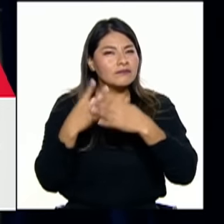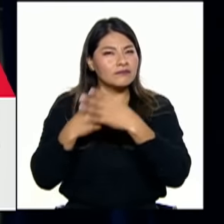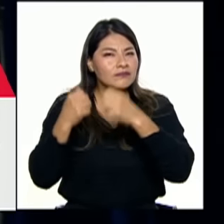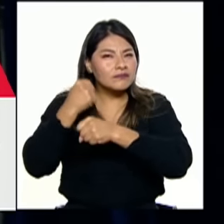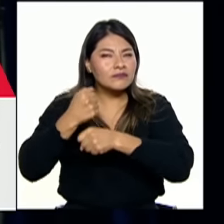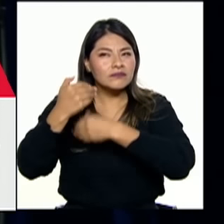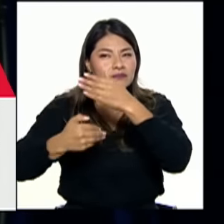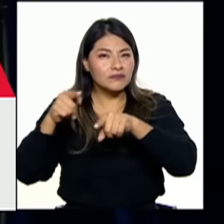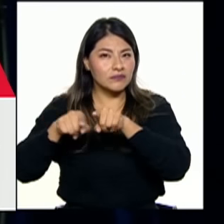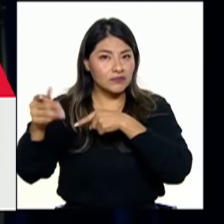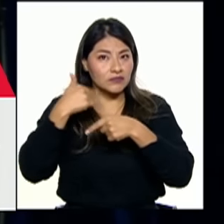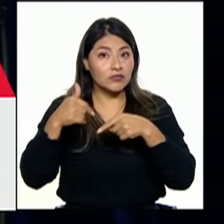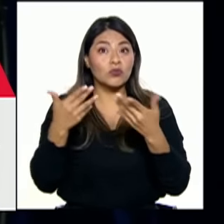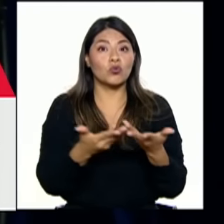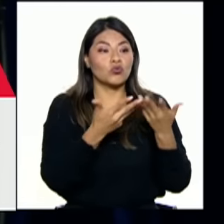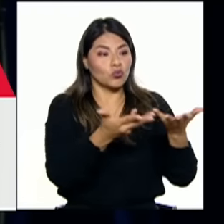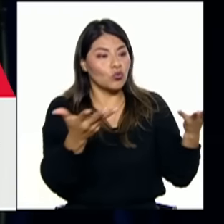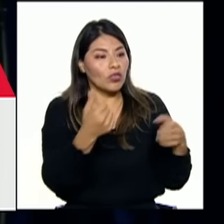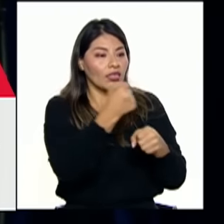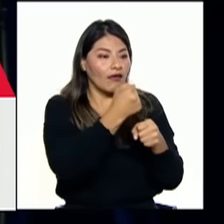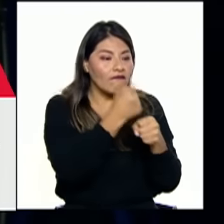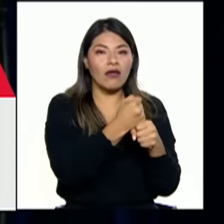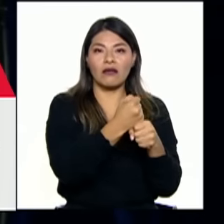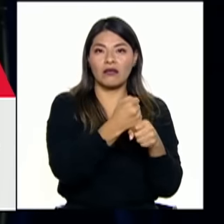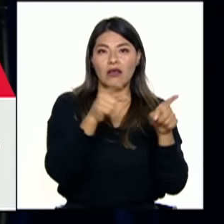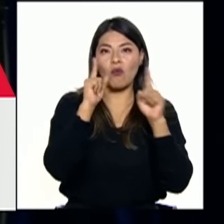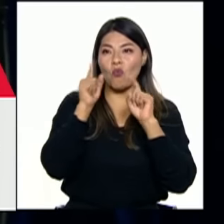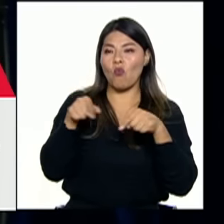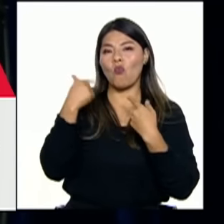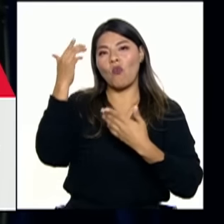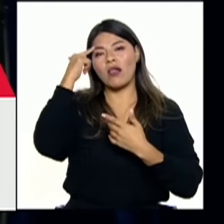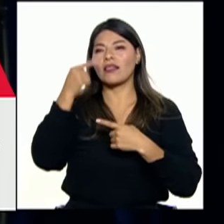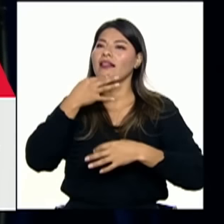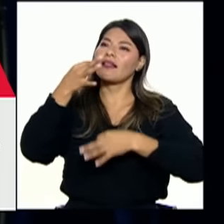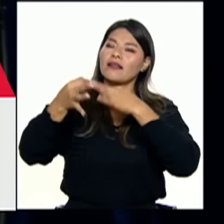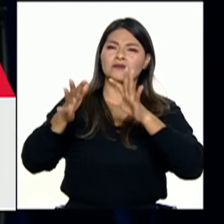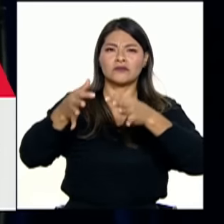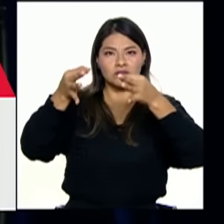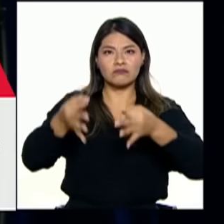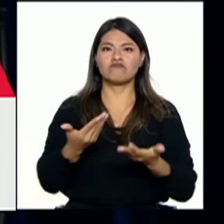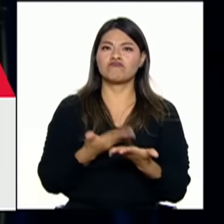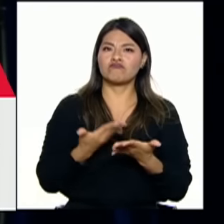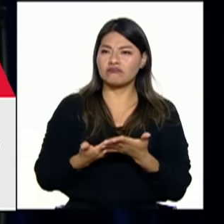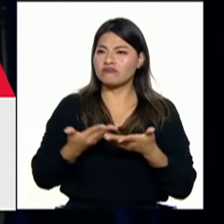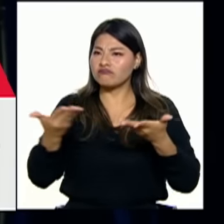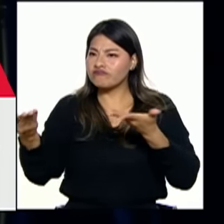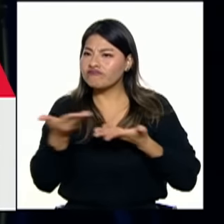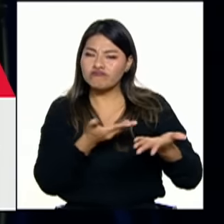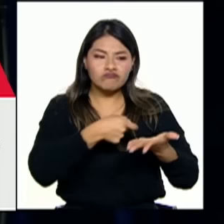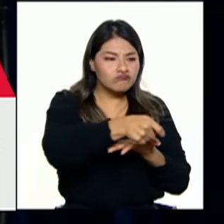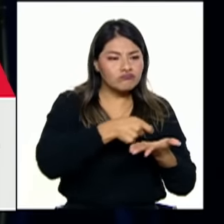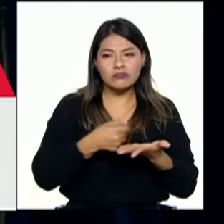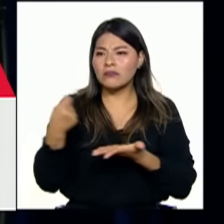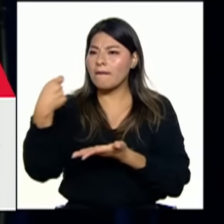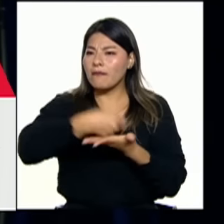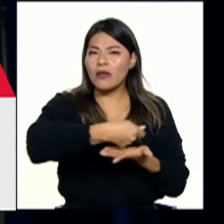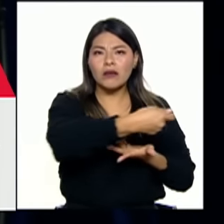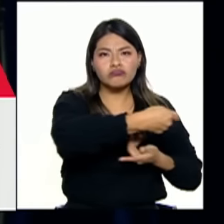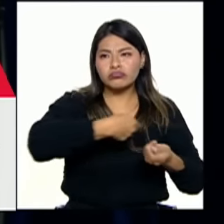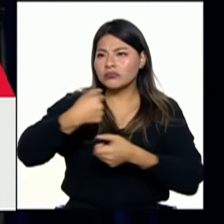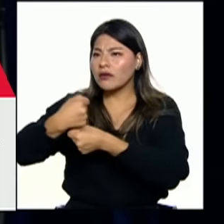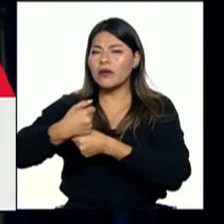través de obras de trabajo concreto y no de esperanzas falsas. Buscamos fortalecer la